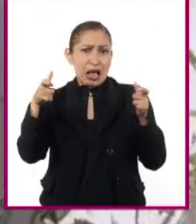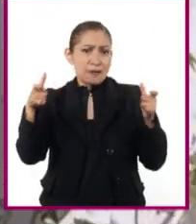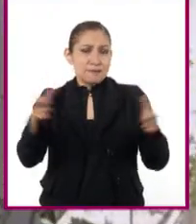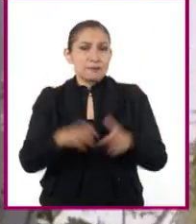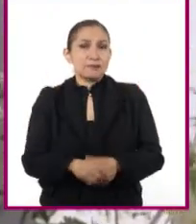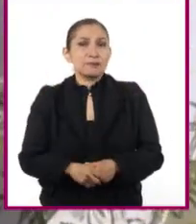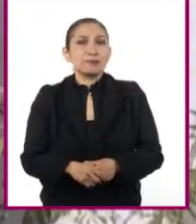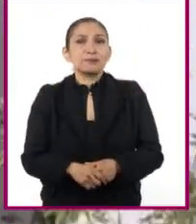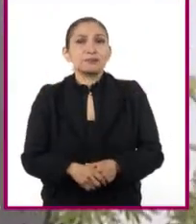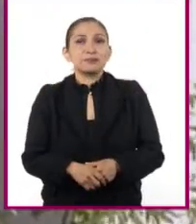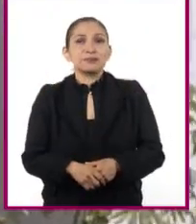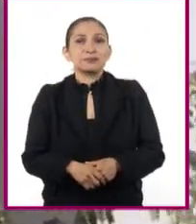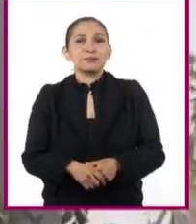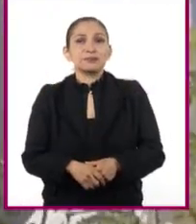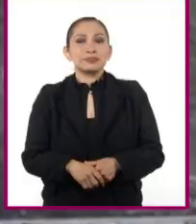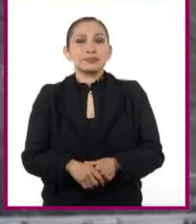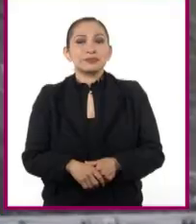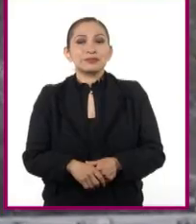tamaño.